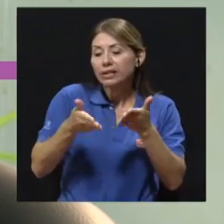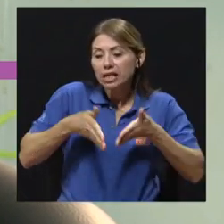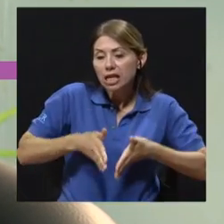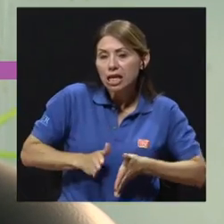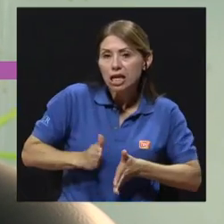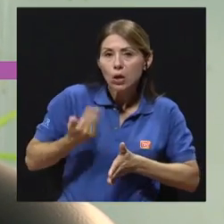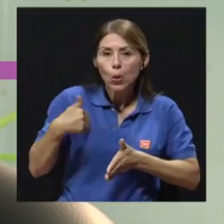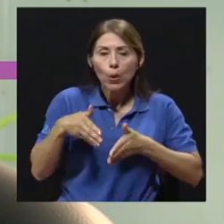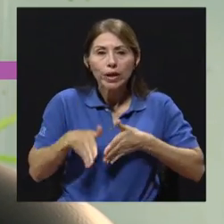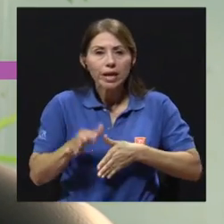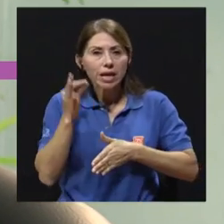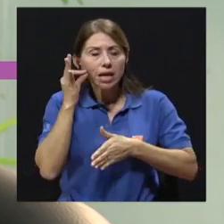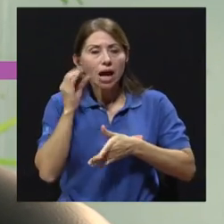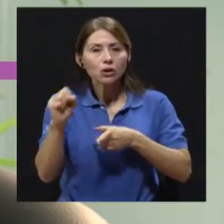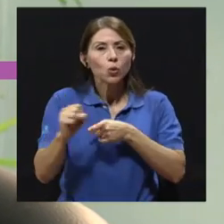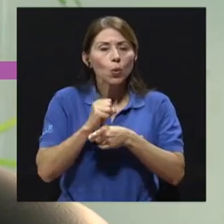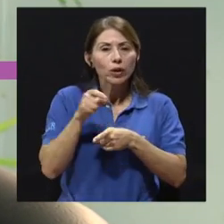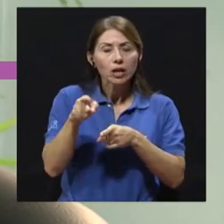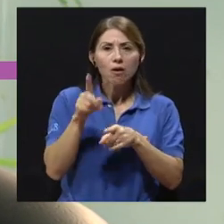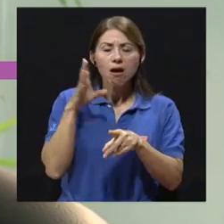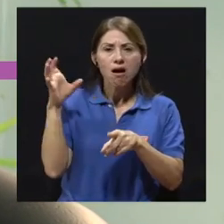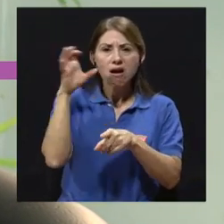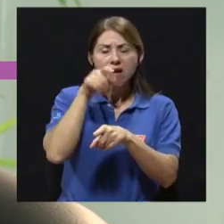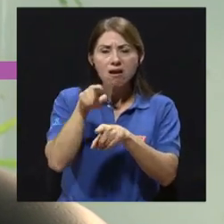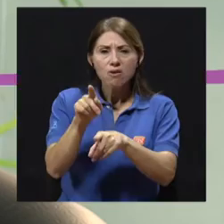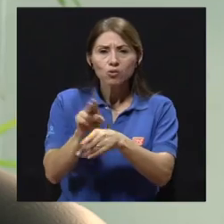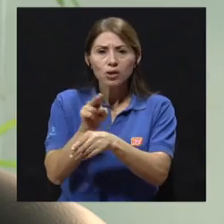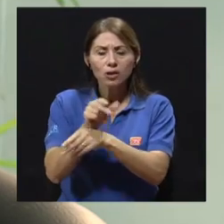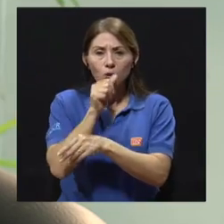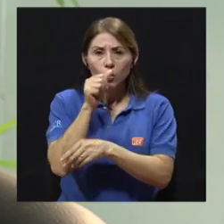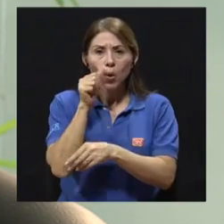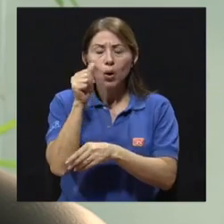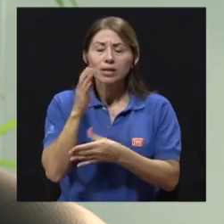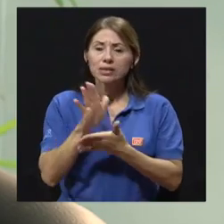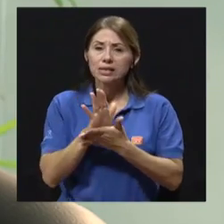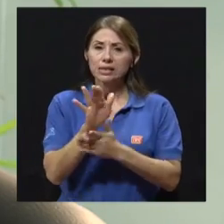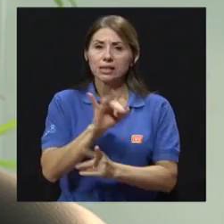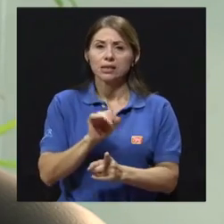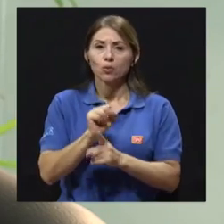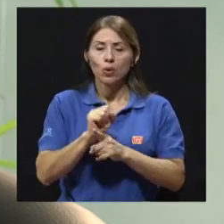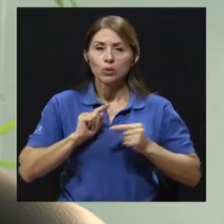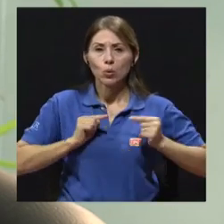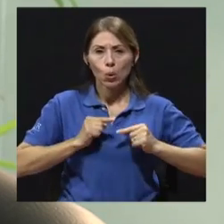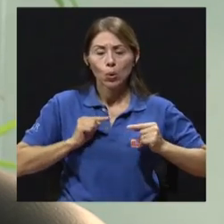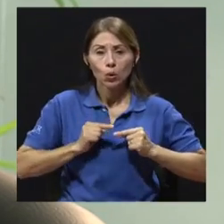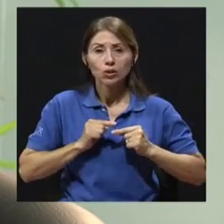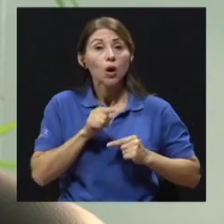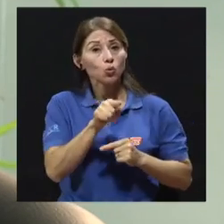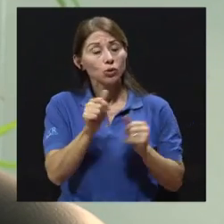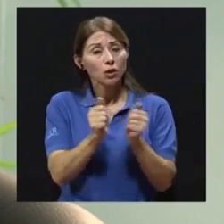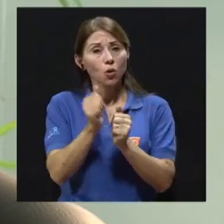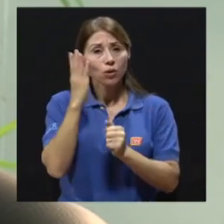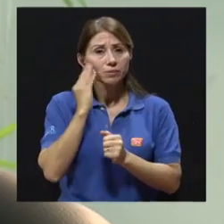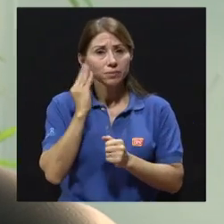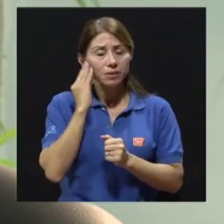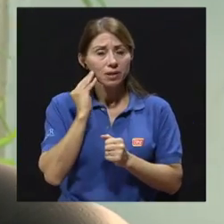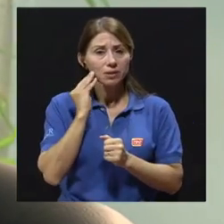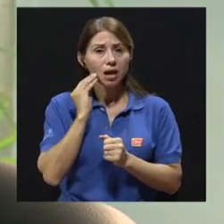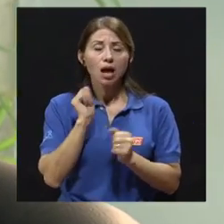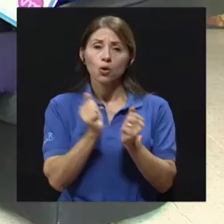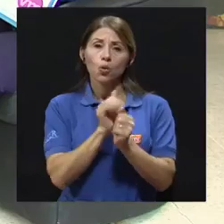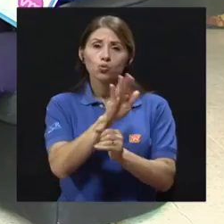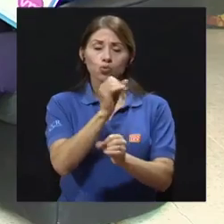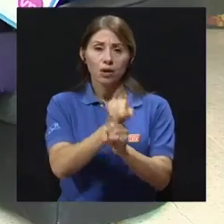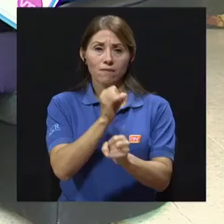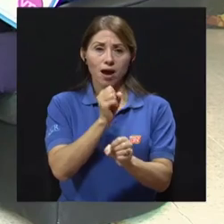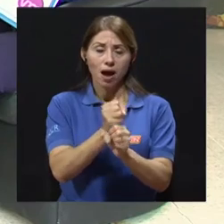sobrino, hijo o hija, está en el consumo de drogas, y es muy doloroso. Y me gustaría que usted, con su experiencia y también con el trabajo que